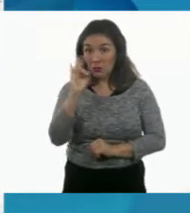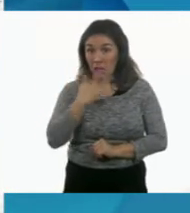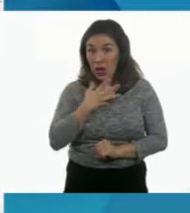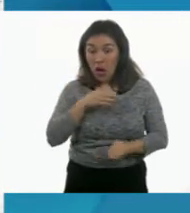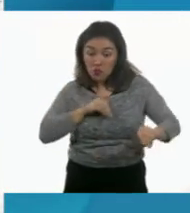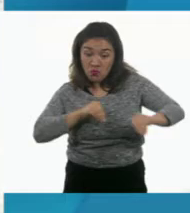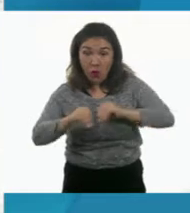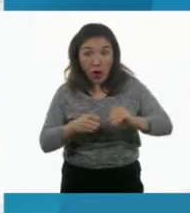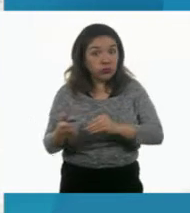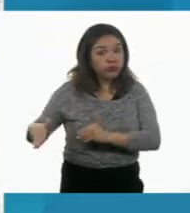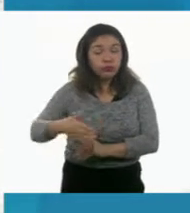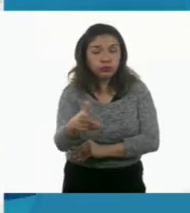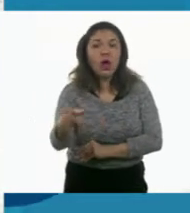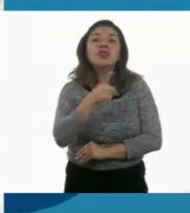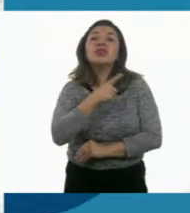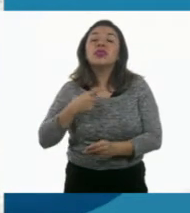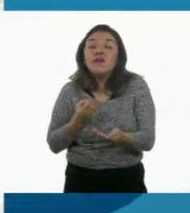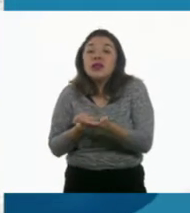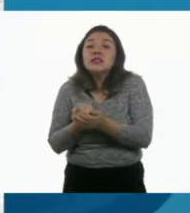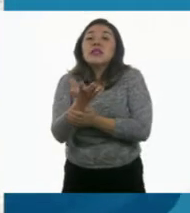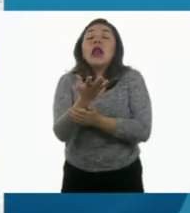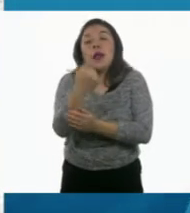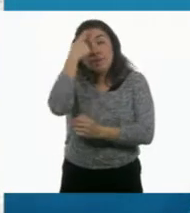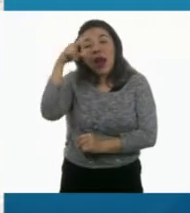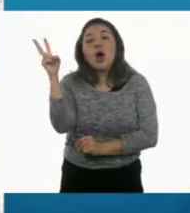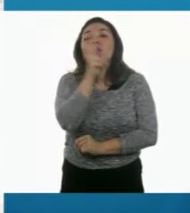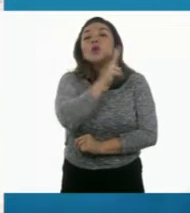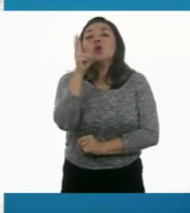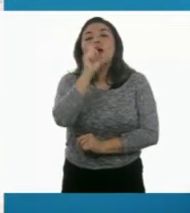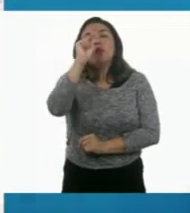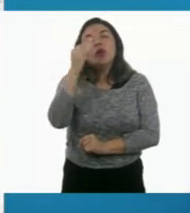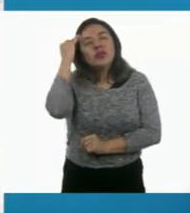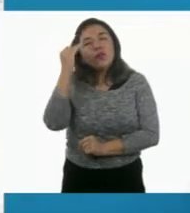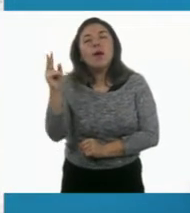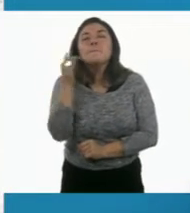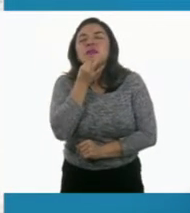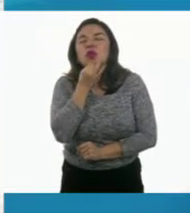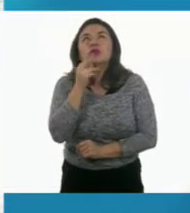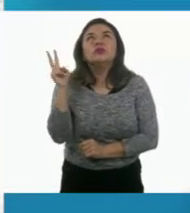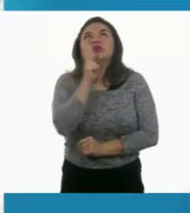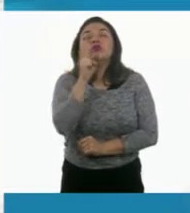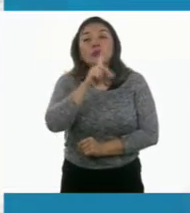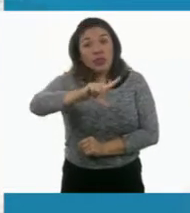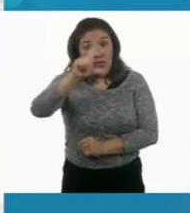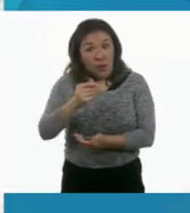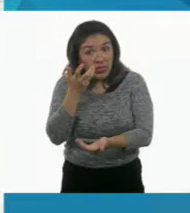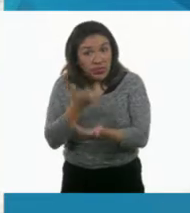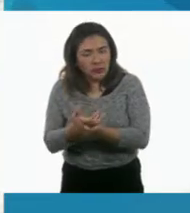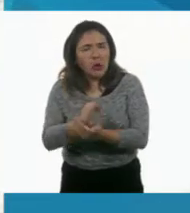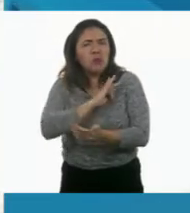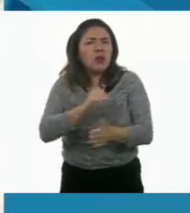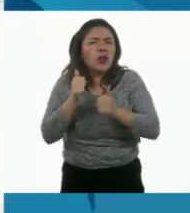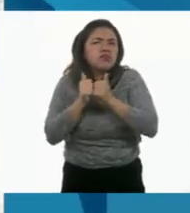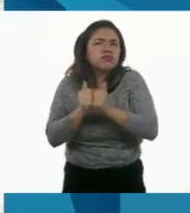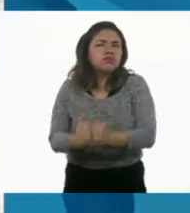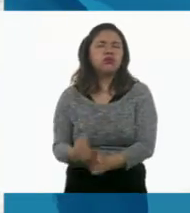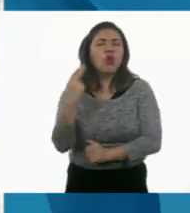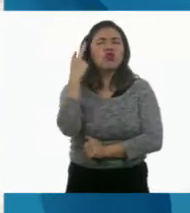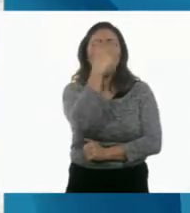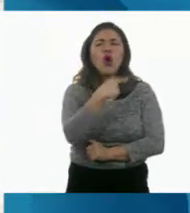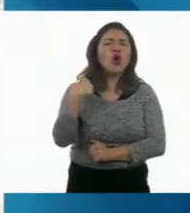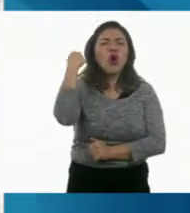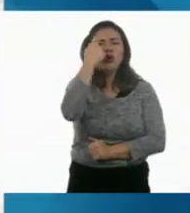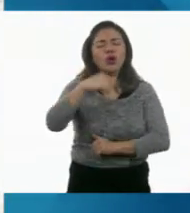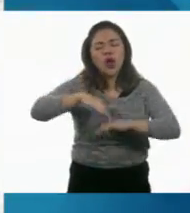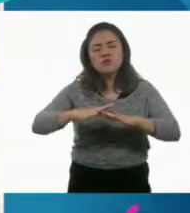activa, una tortuga tiene que salir a la superficie para respirar unos minutos, pero cuando descansa puede pasar 2 horas bajo el